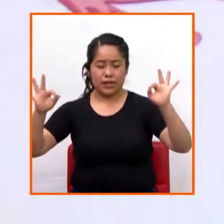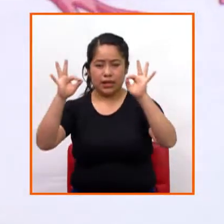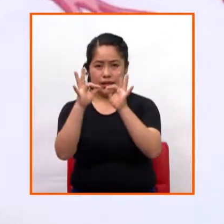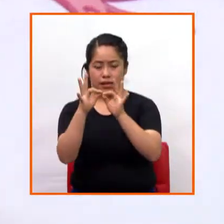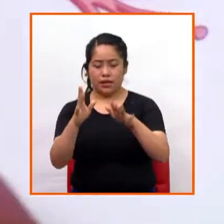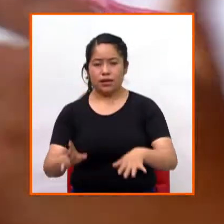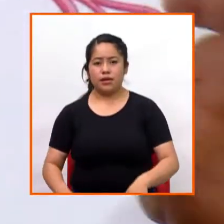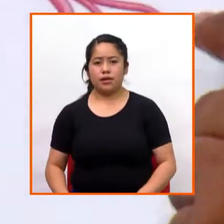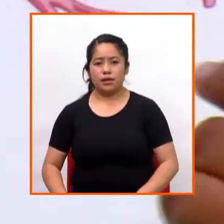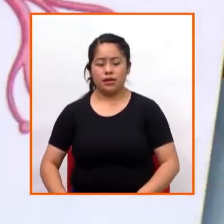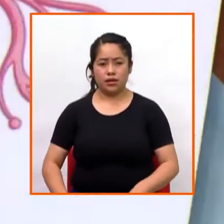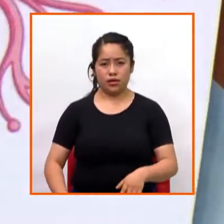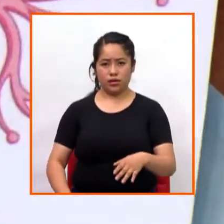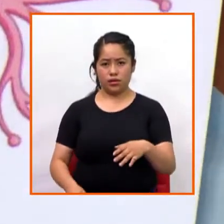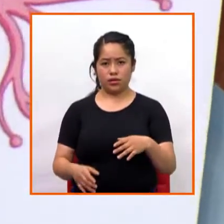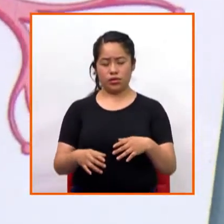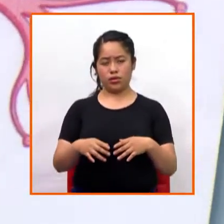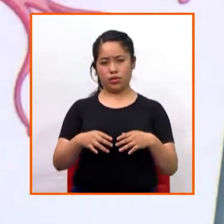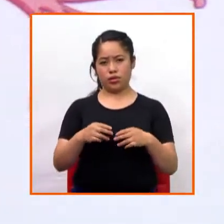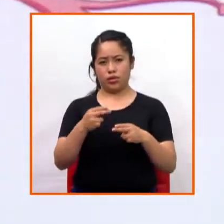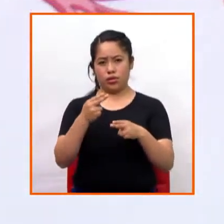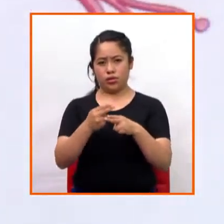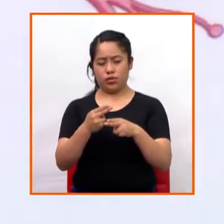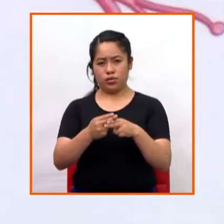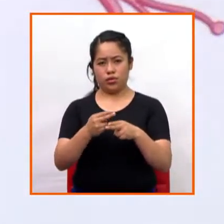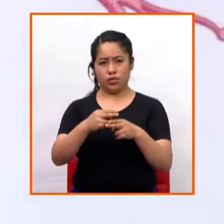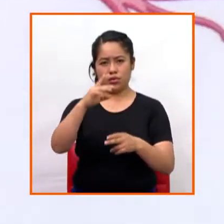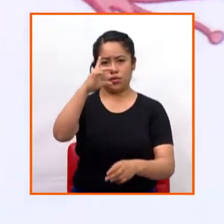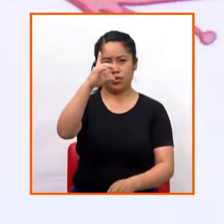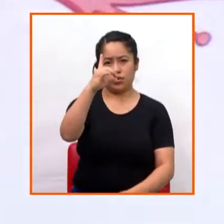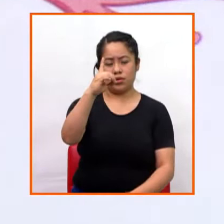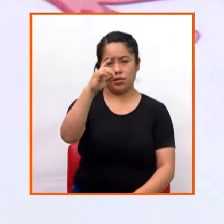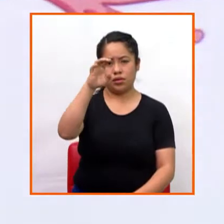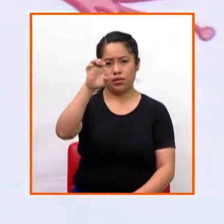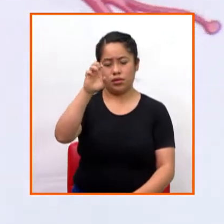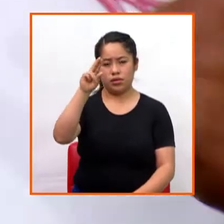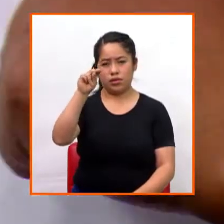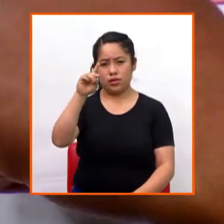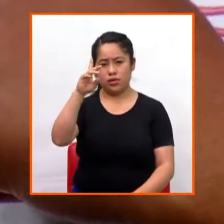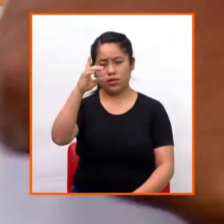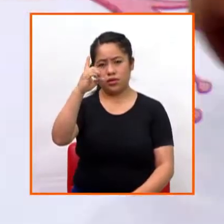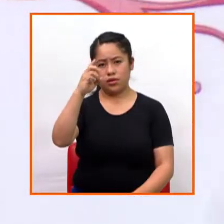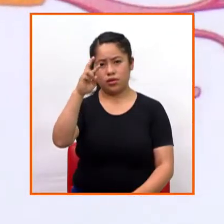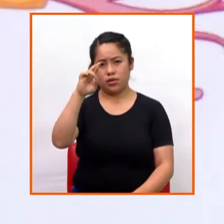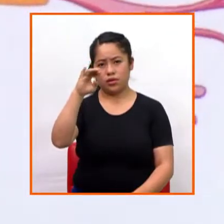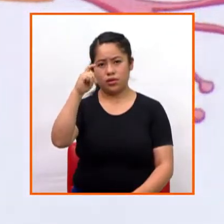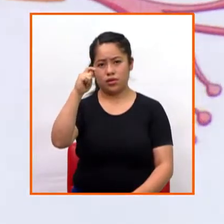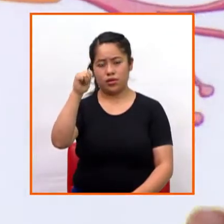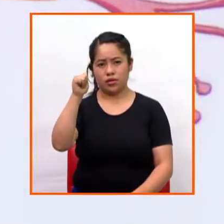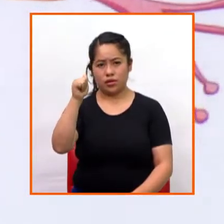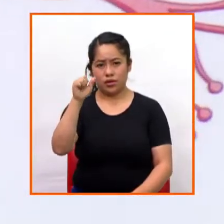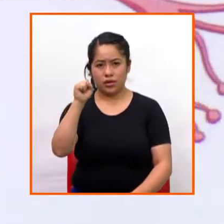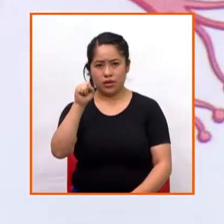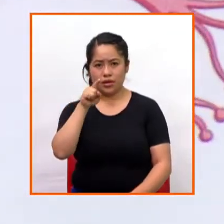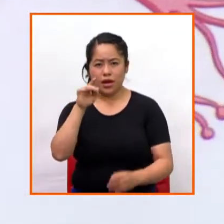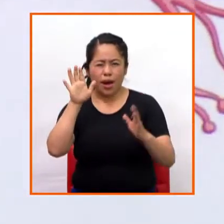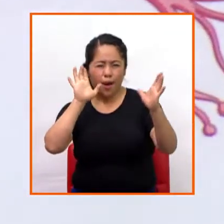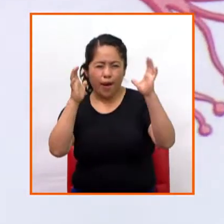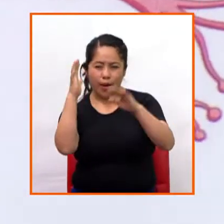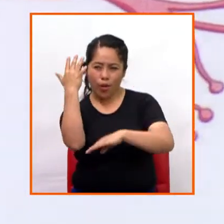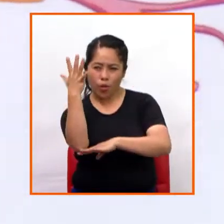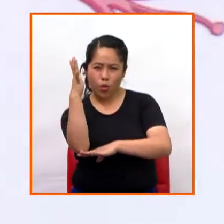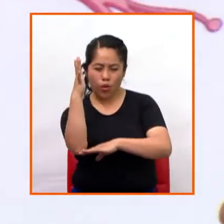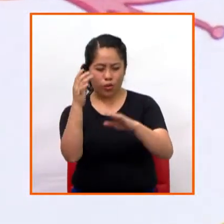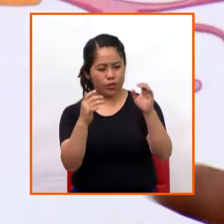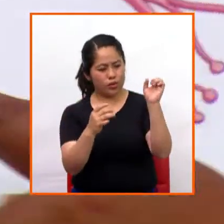las dendritas. Su nombre viene de dendro, que significa ramas de un árbol, así que son muy similares a las ramas de un